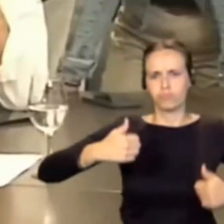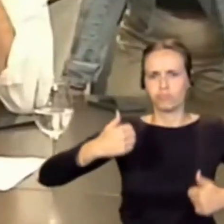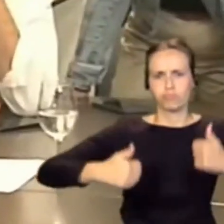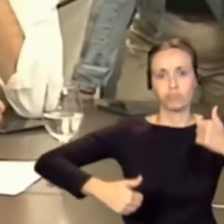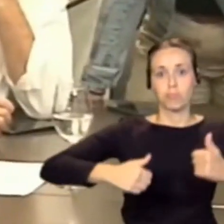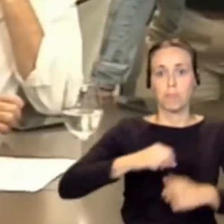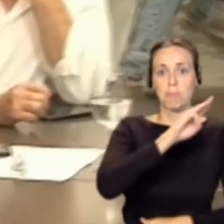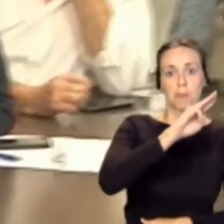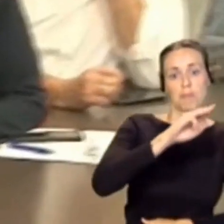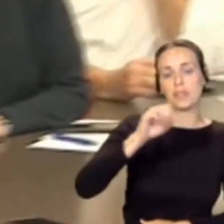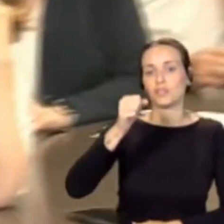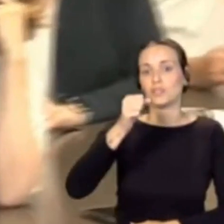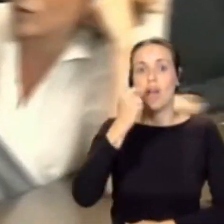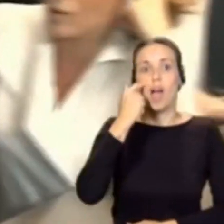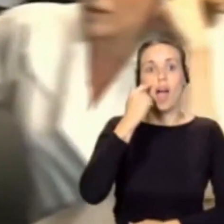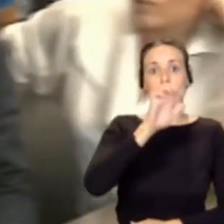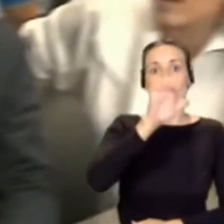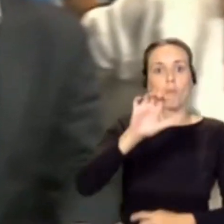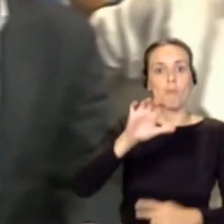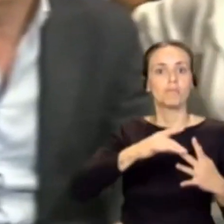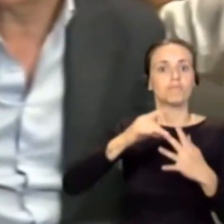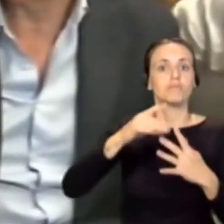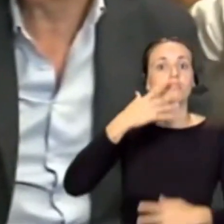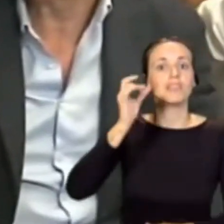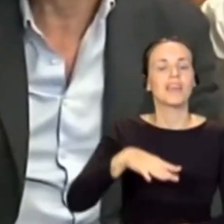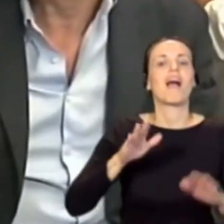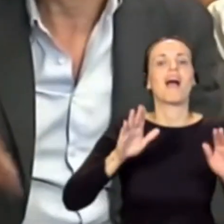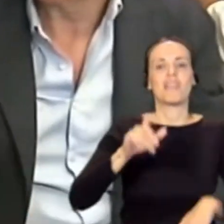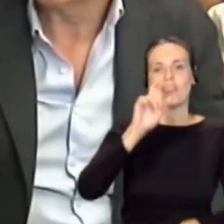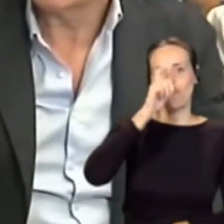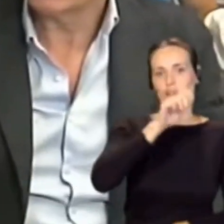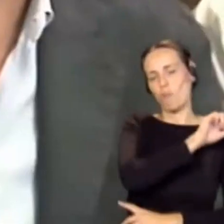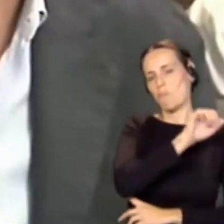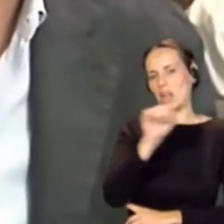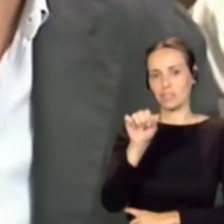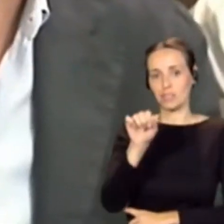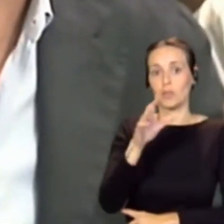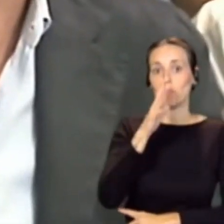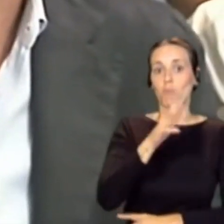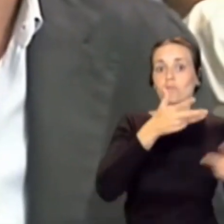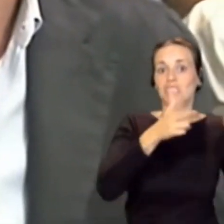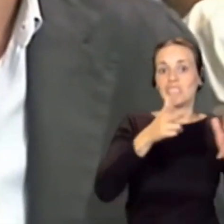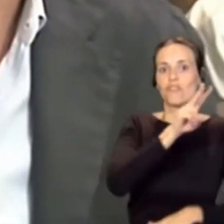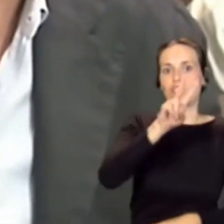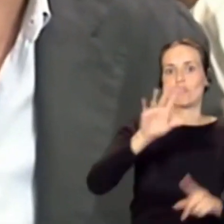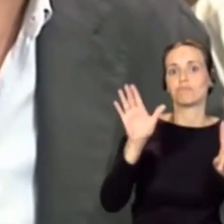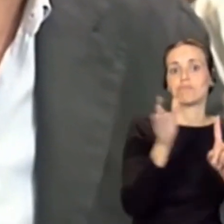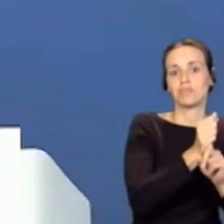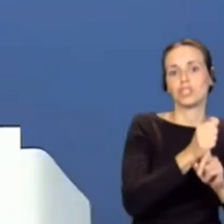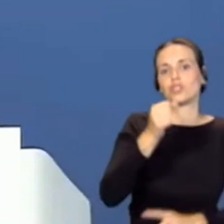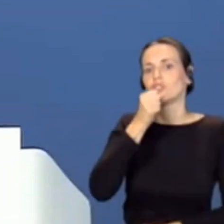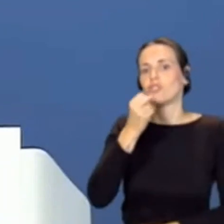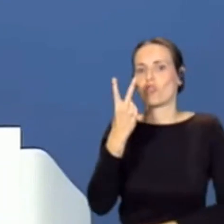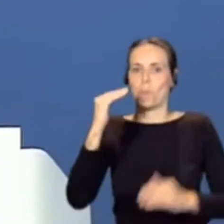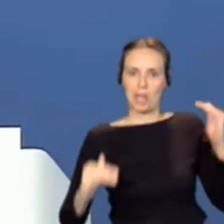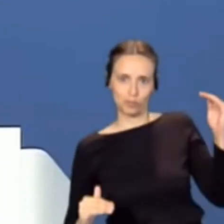Por el primer puesto en las europeas, finalmente lo han ganado los de Feijóo. Han conseguido 22 escaños, 2 más que los socialistas.